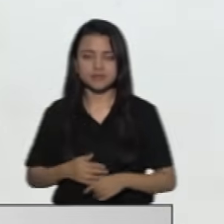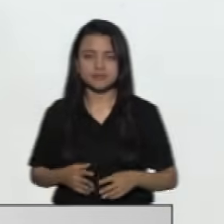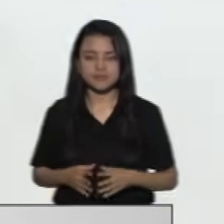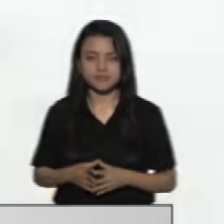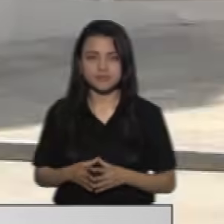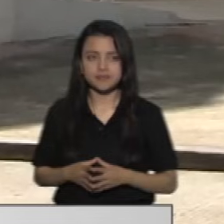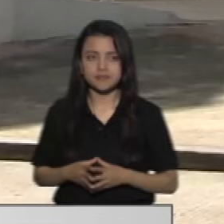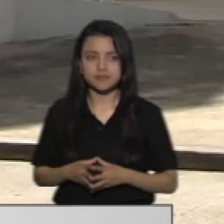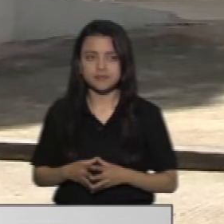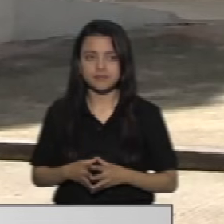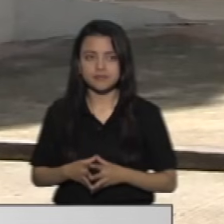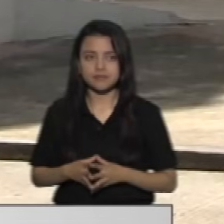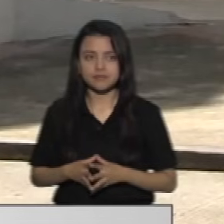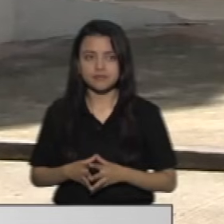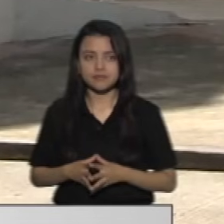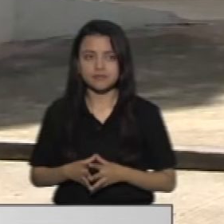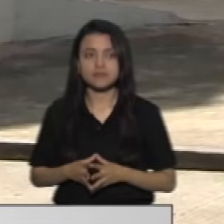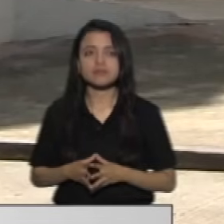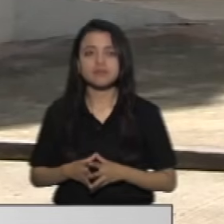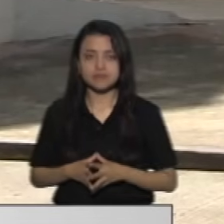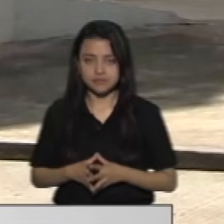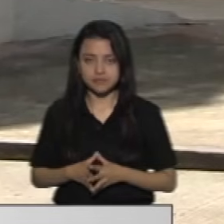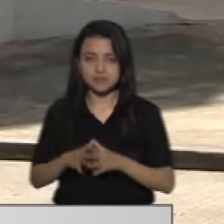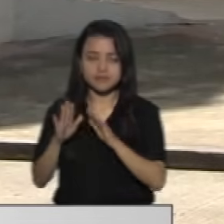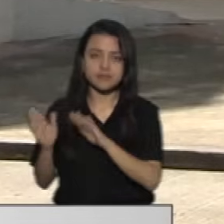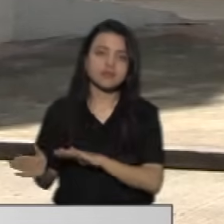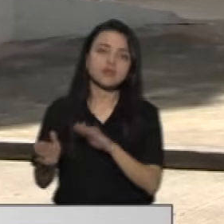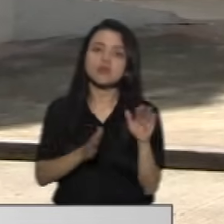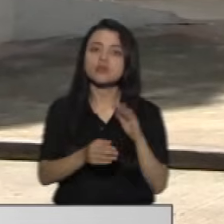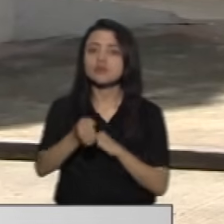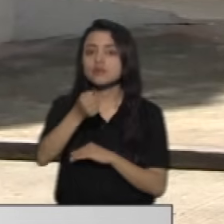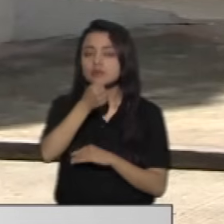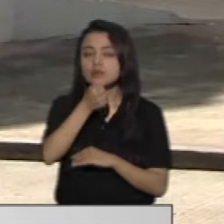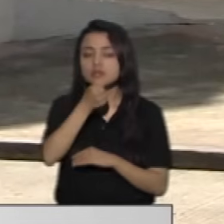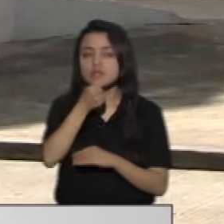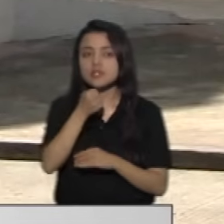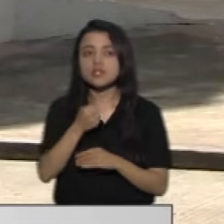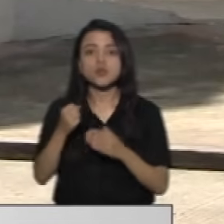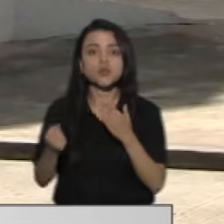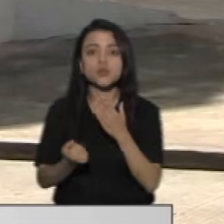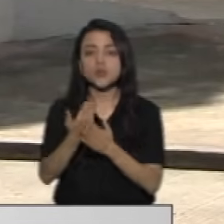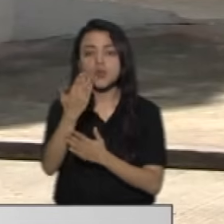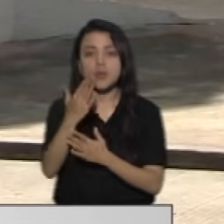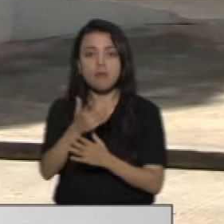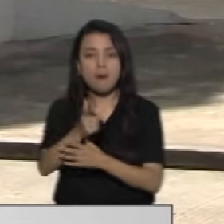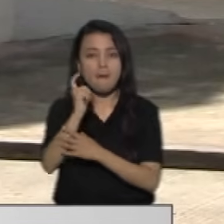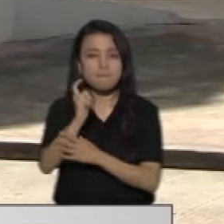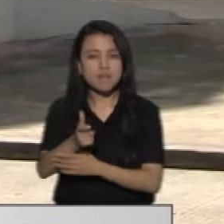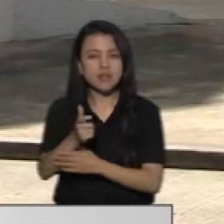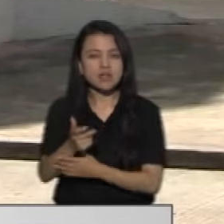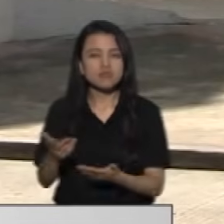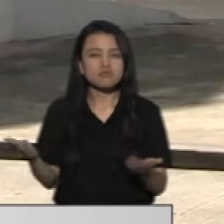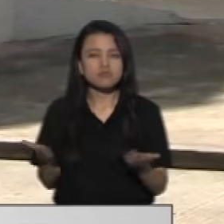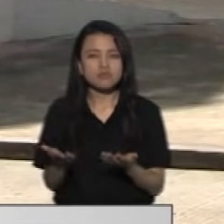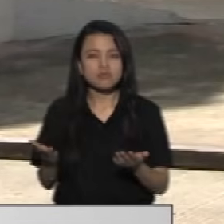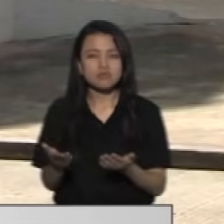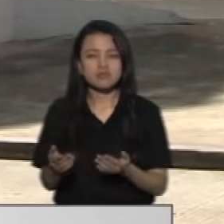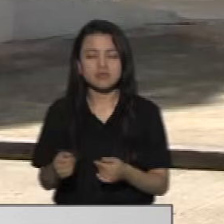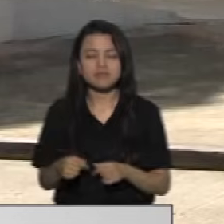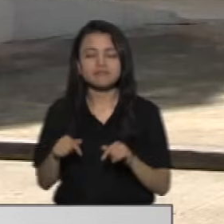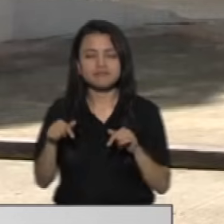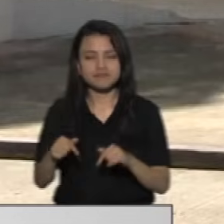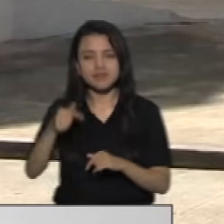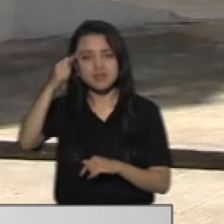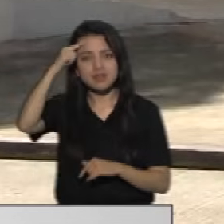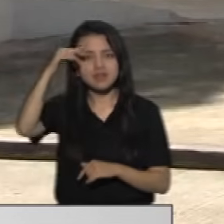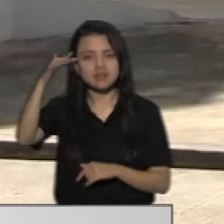Un sicarial se registró. Y en otras noticias, un nuevo atentado sicarial se registró en la capital de Bolívar, esta vez